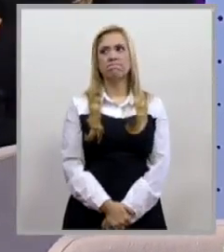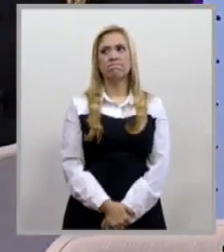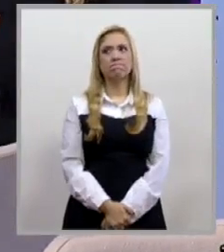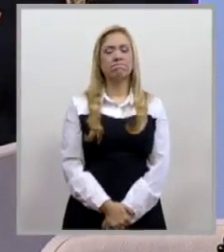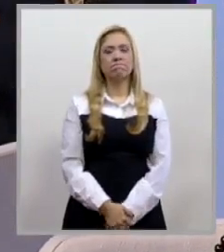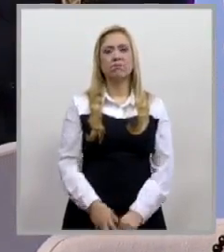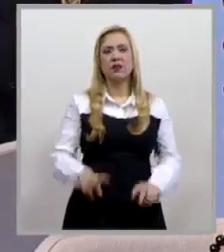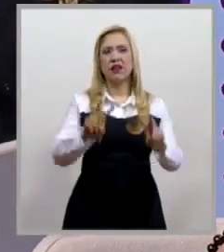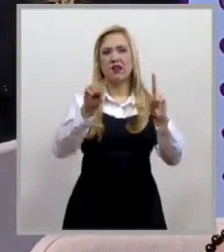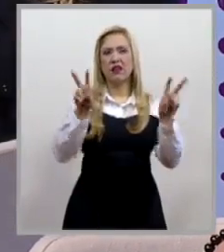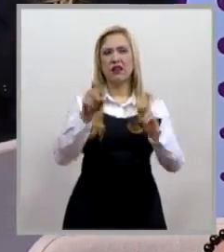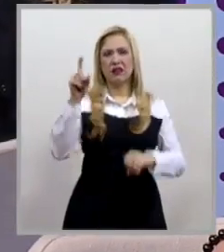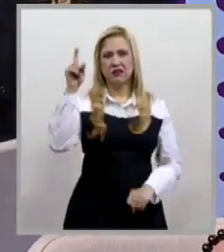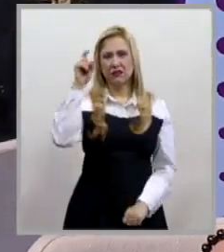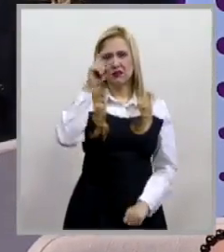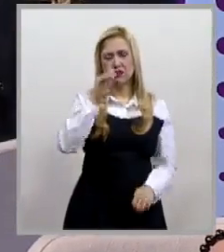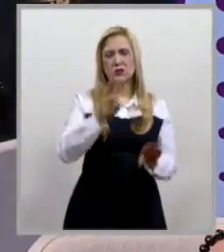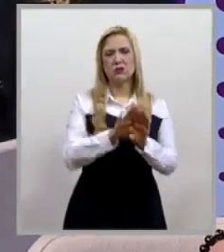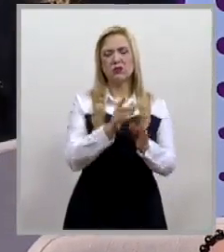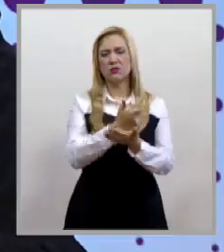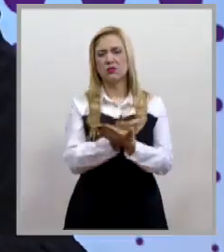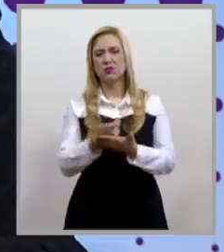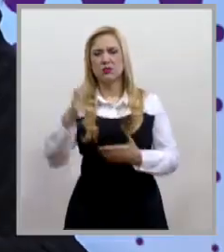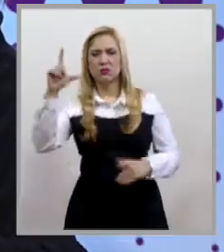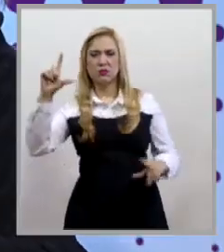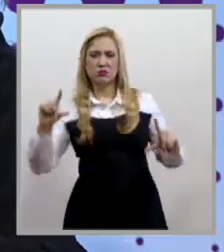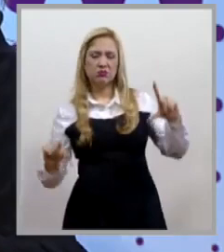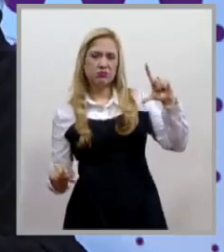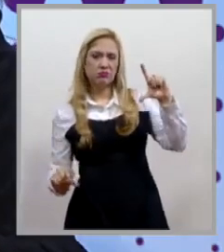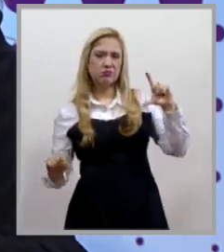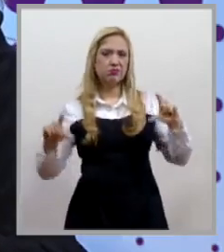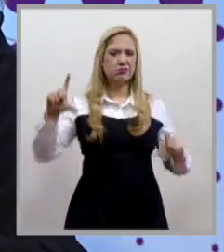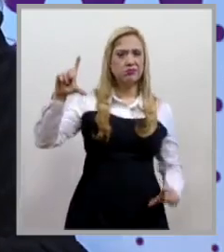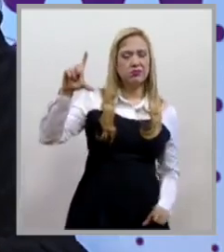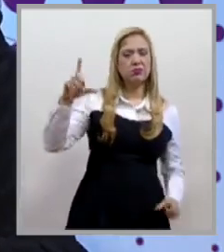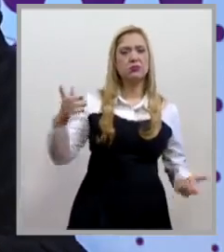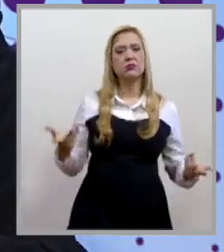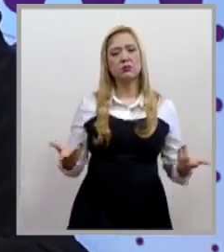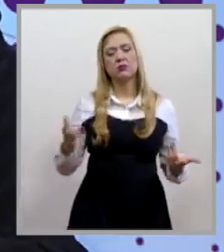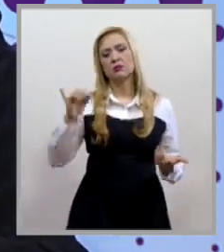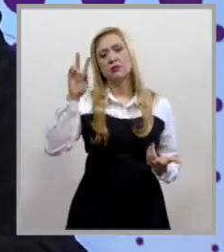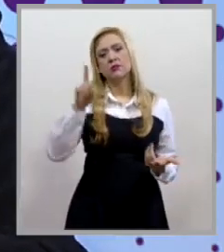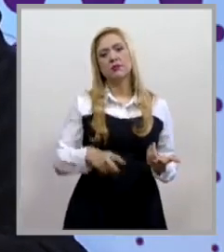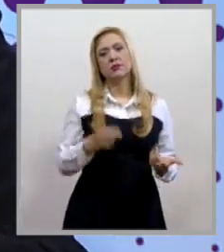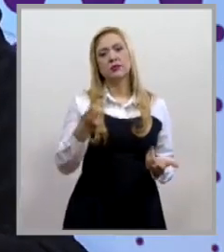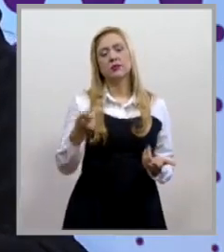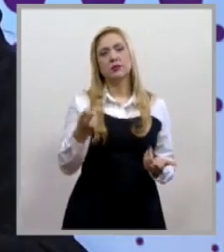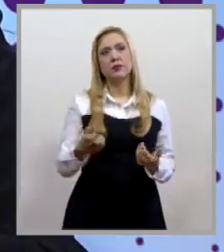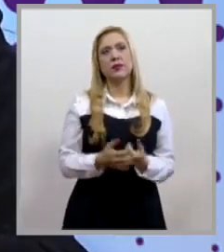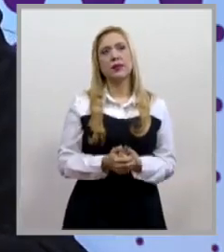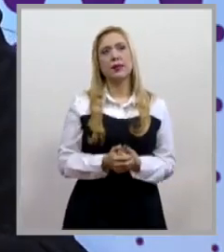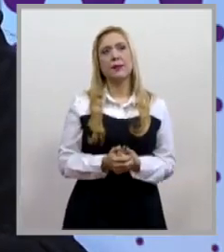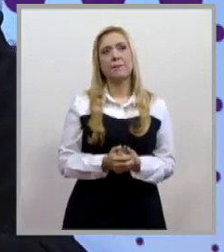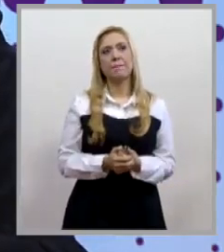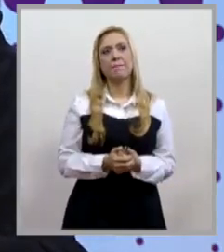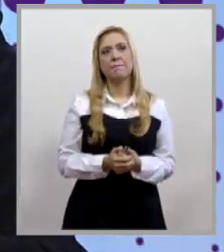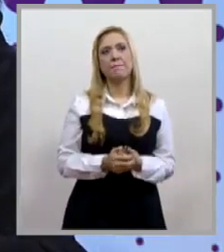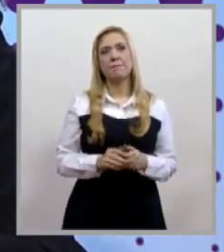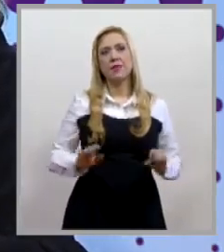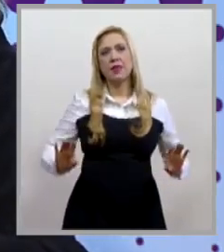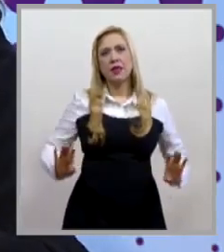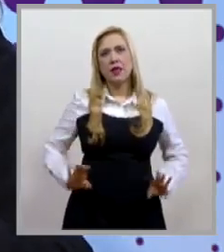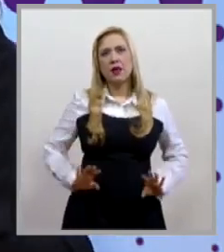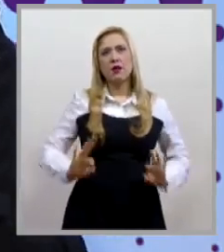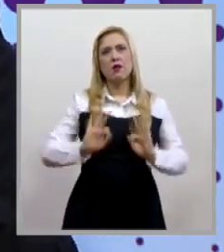de esta temática que es la brecha salarial. Entonces, se trata justamente de un tipo